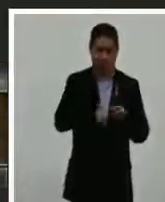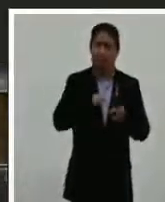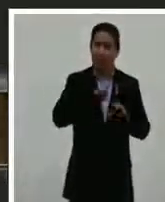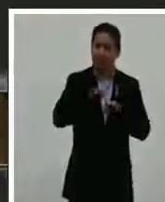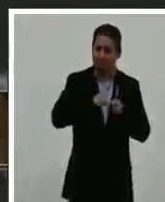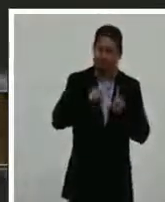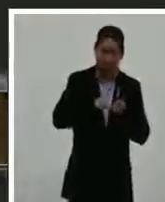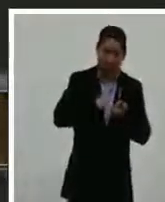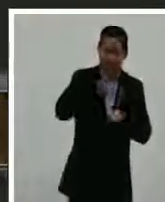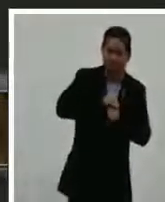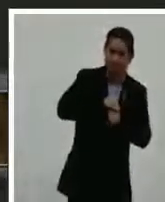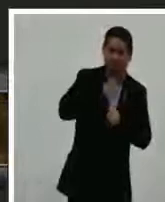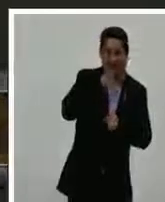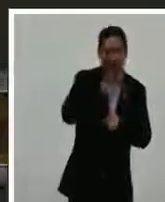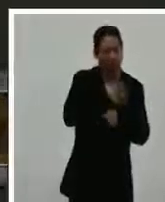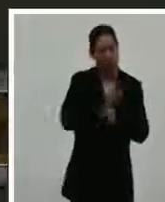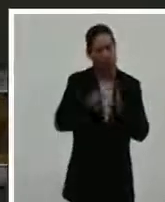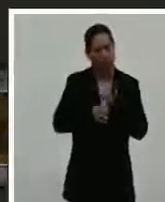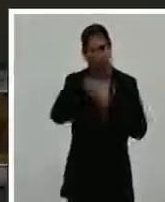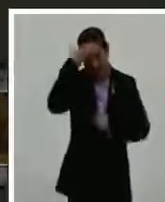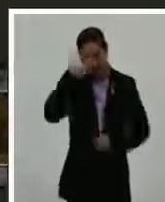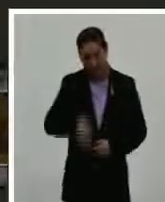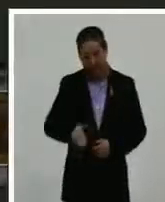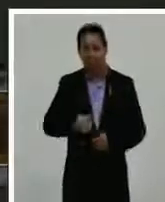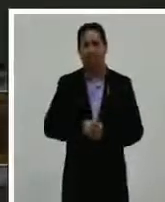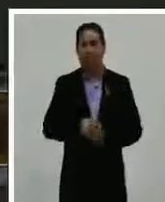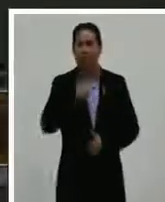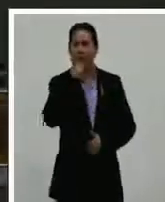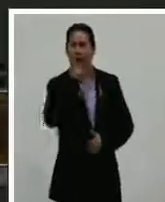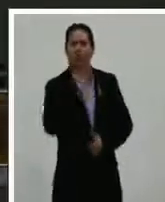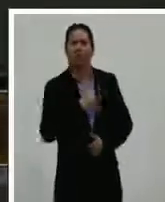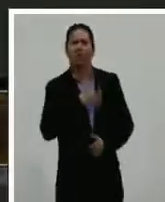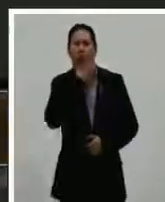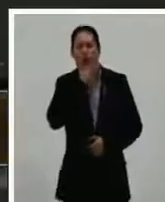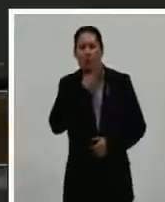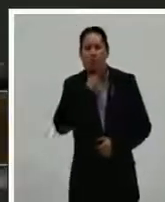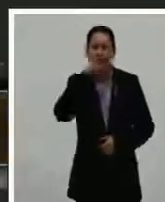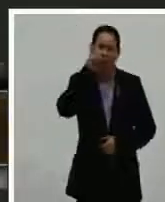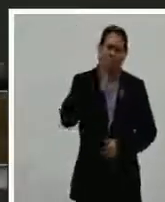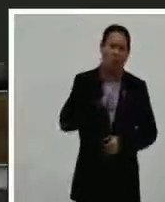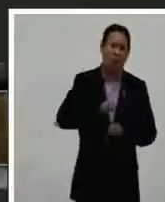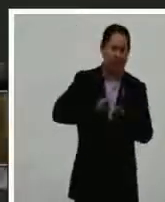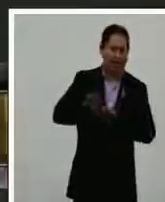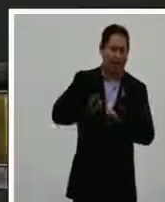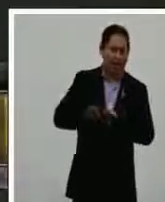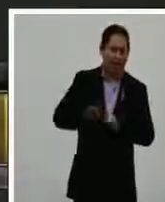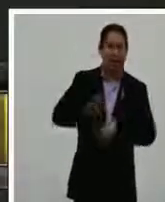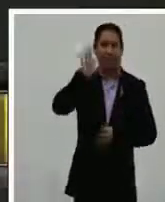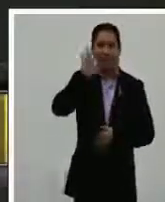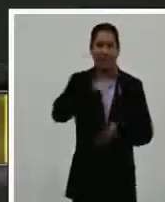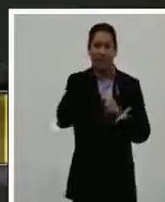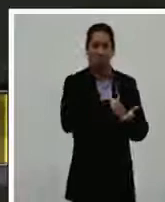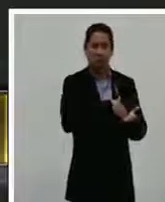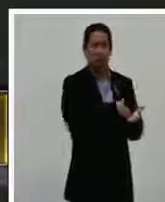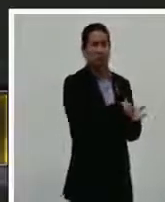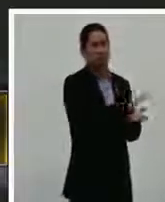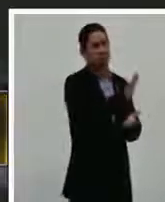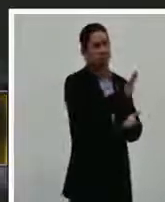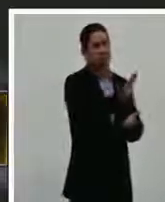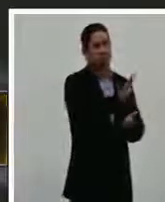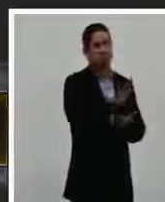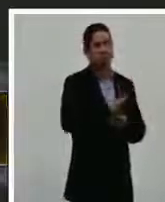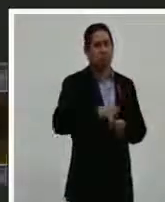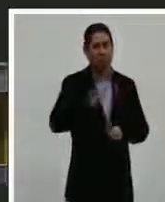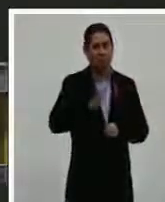todas y todos sabemos muy bien que un trabajador o una trabajadora está expuesto a ser despedido de